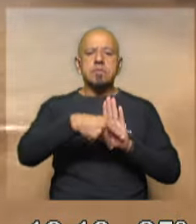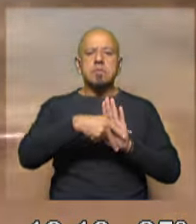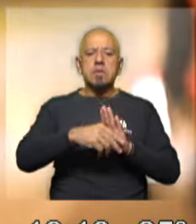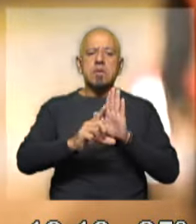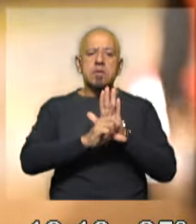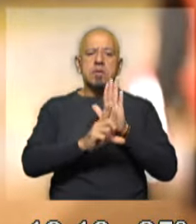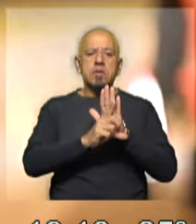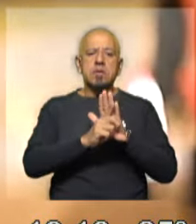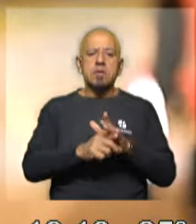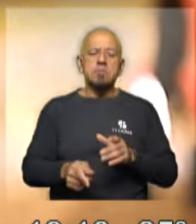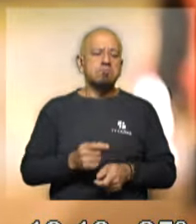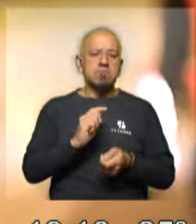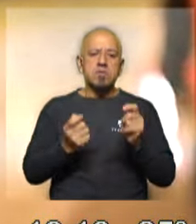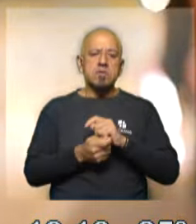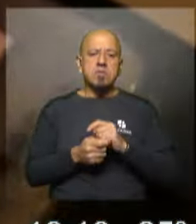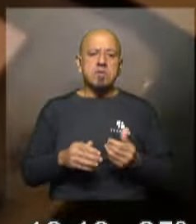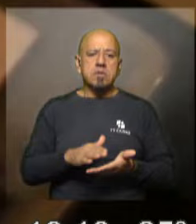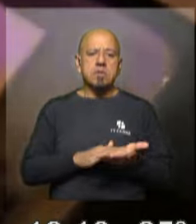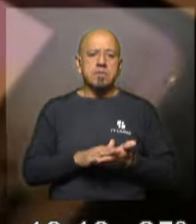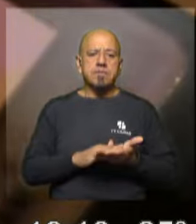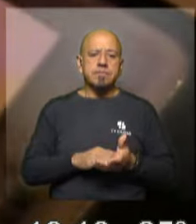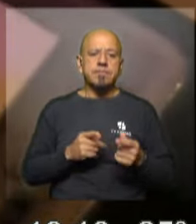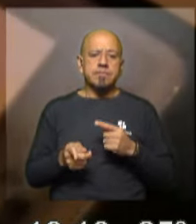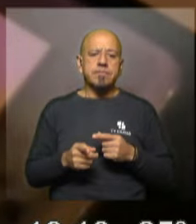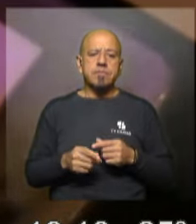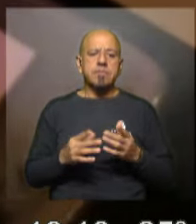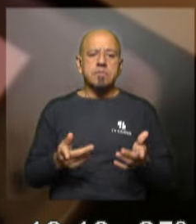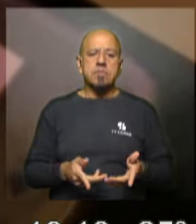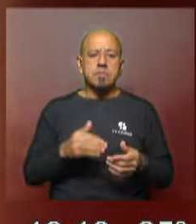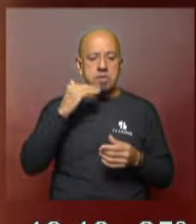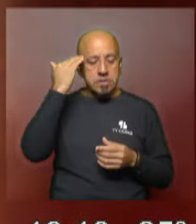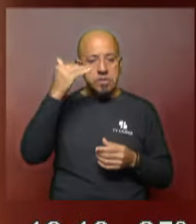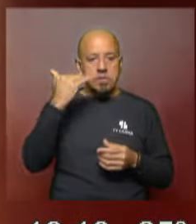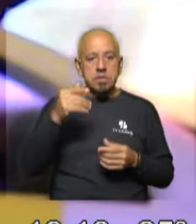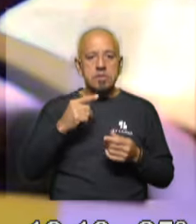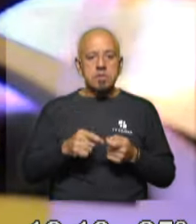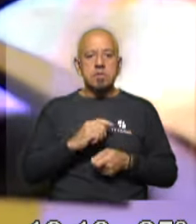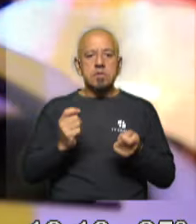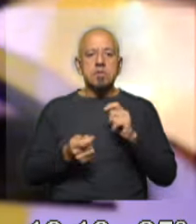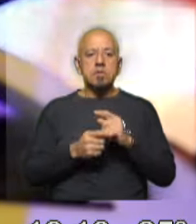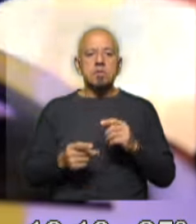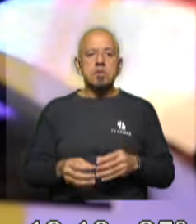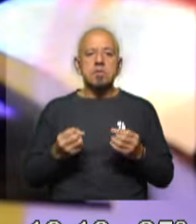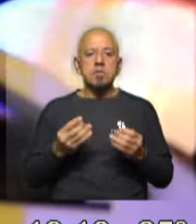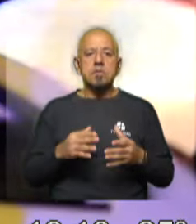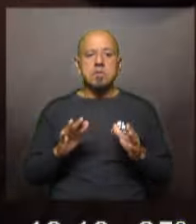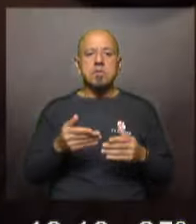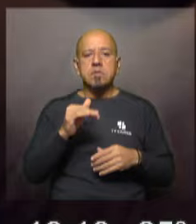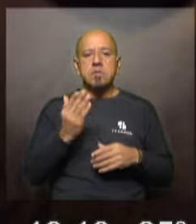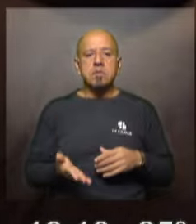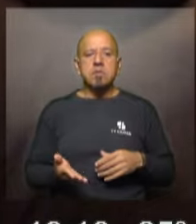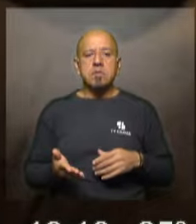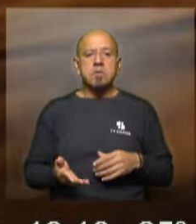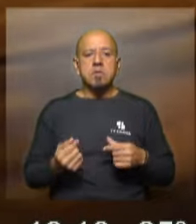por sí solas no modifican comportamientos. Eso lo modifica un docente que tiene que explicarle el porqué de una señal, cuál es la actitud.